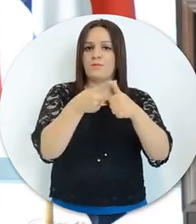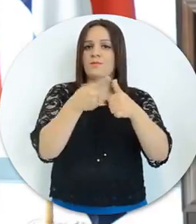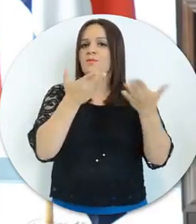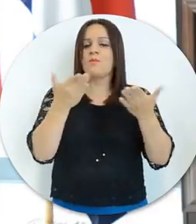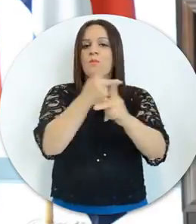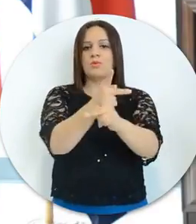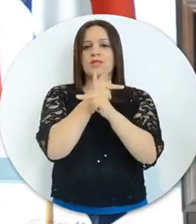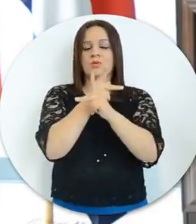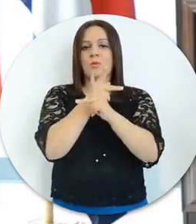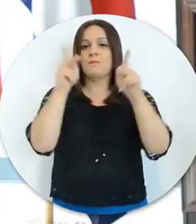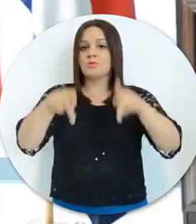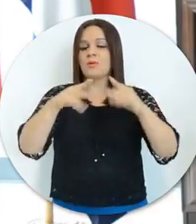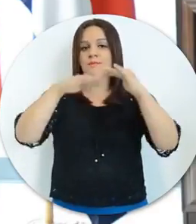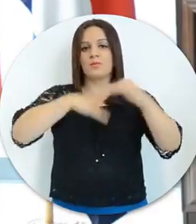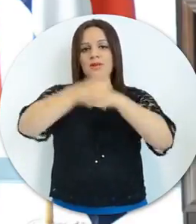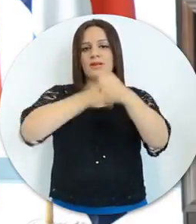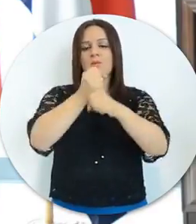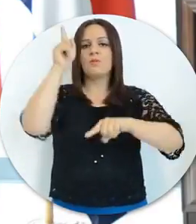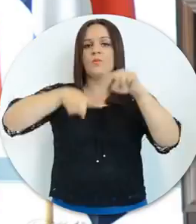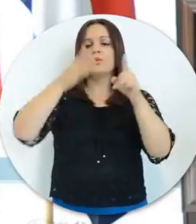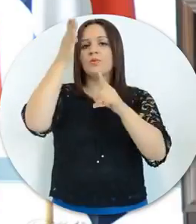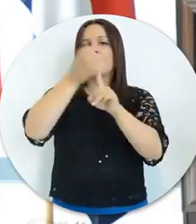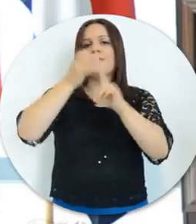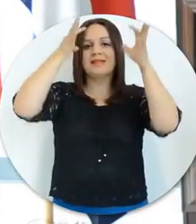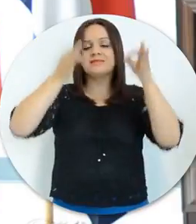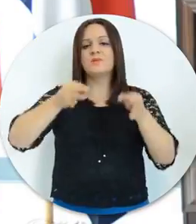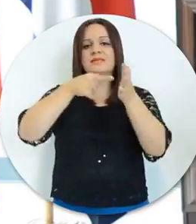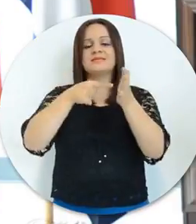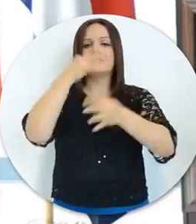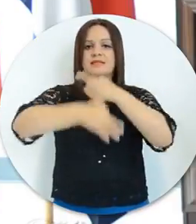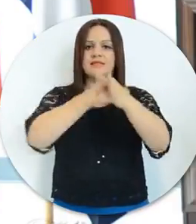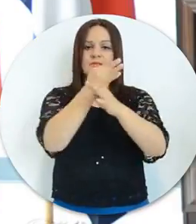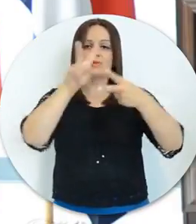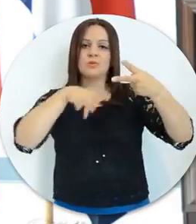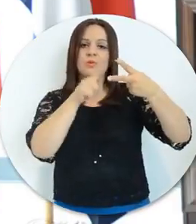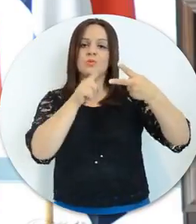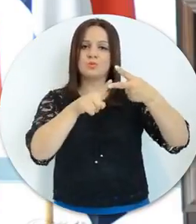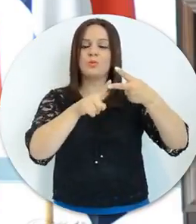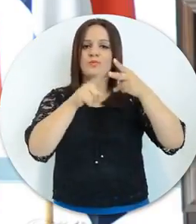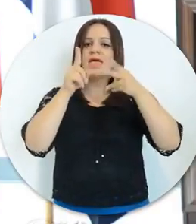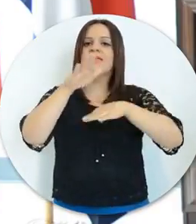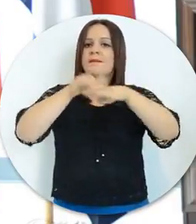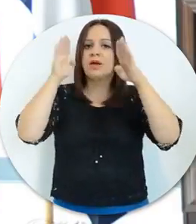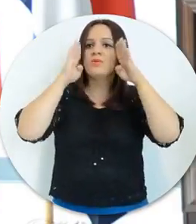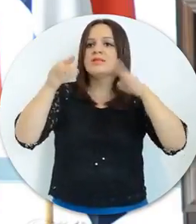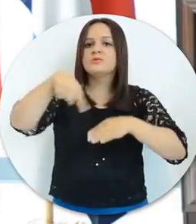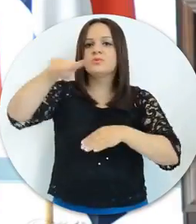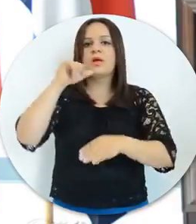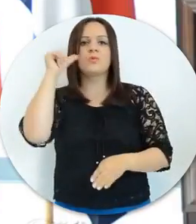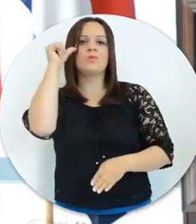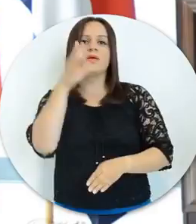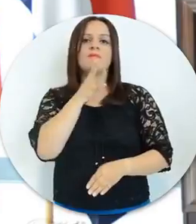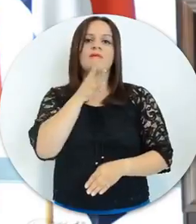personas menores de edad que no puedan tomar decisiones de esta naturaleza. Segundo, llamando la atención a los adultos, porque estamos hablando